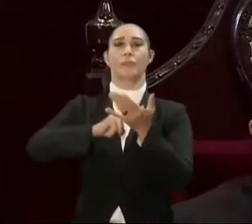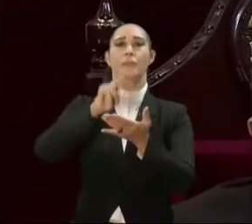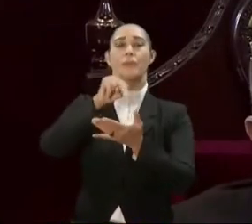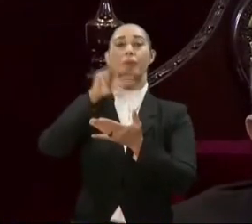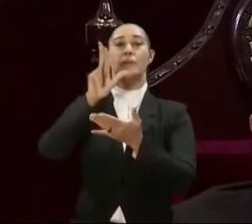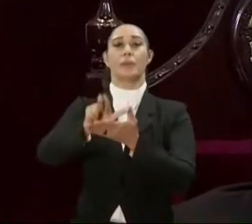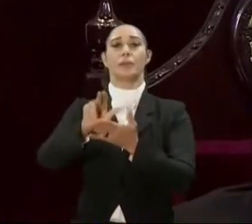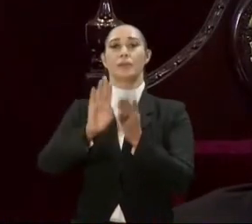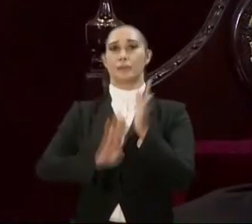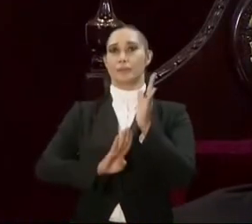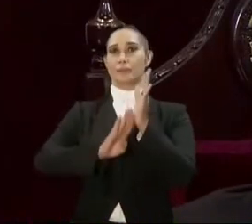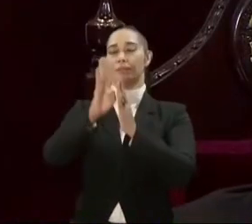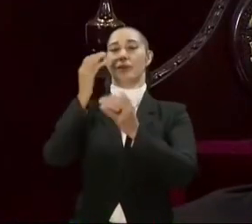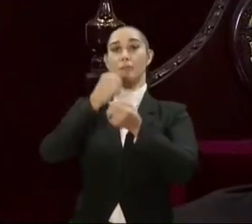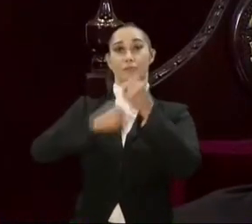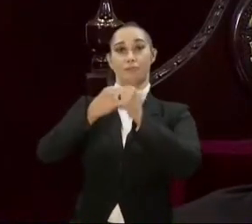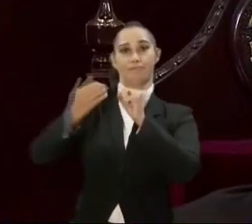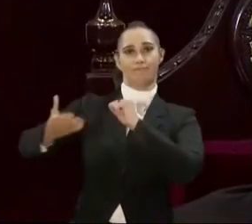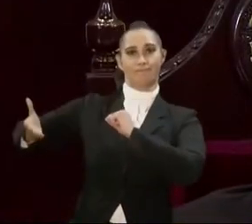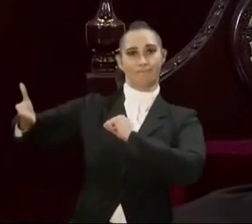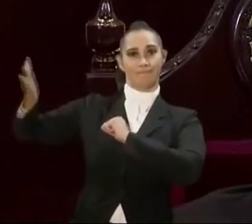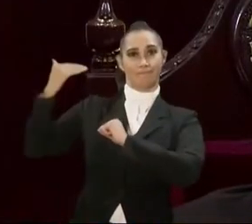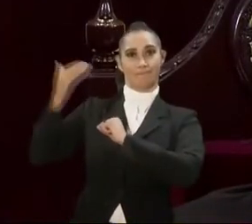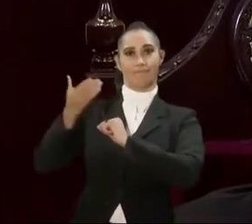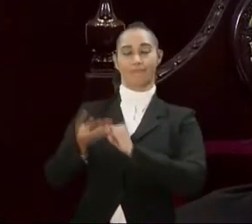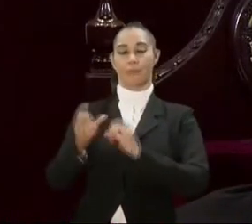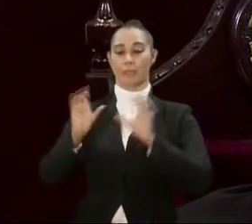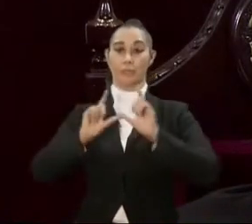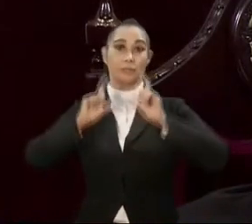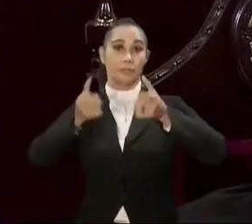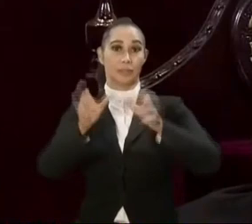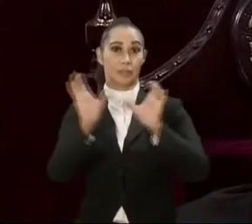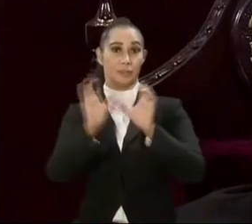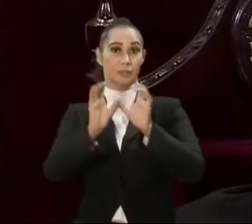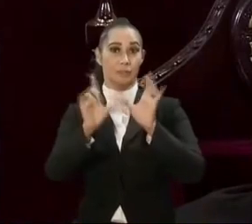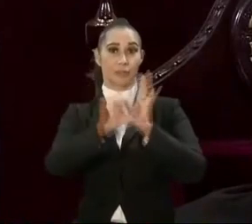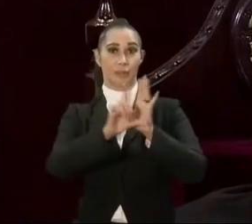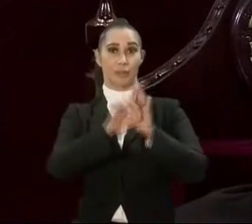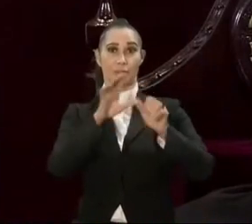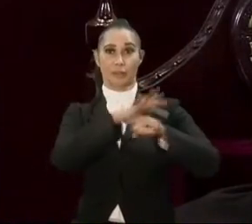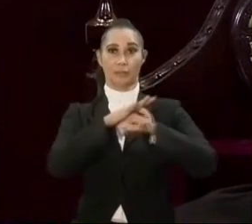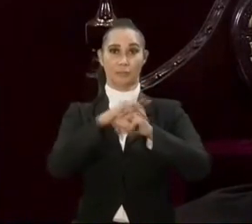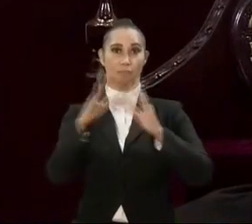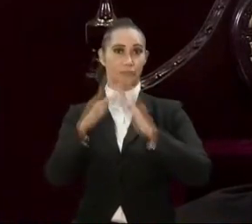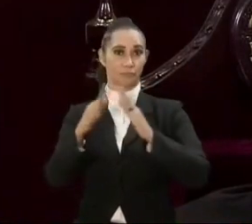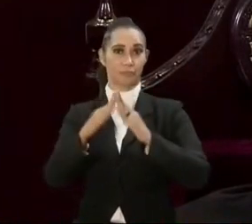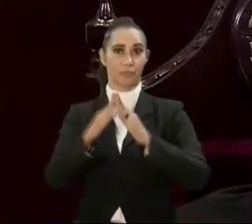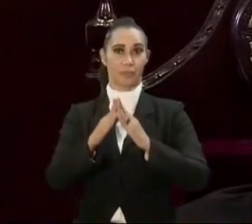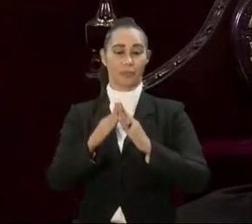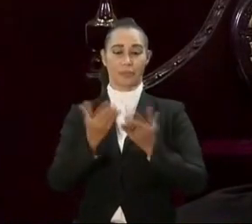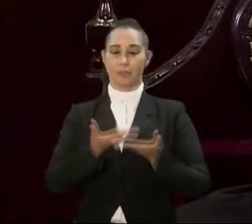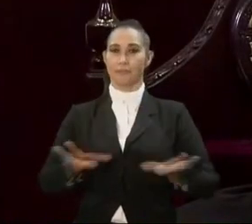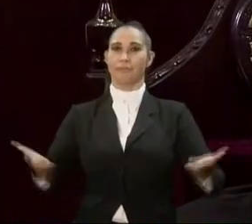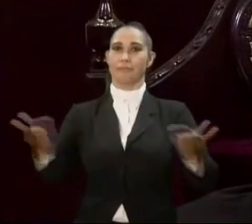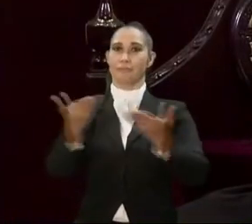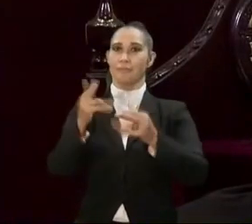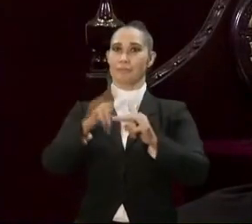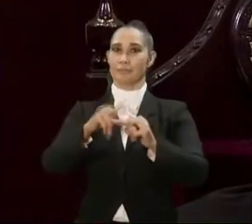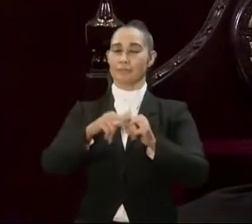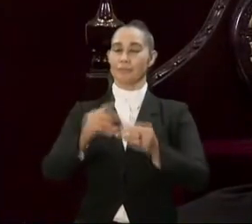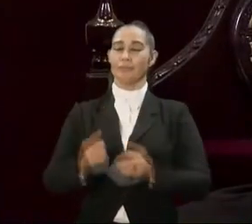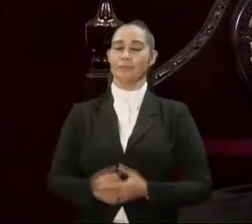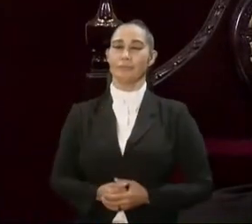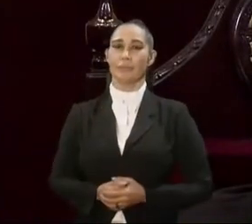2023 superaremos los años anteriores en cuanto a la entrega de certificados de título. Asambleístas,